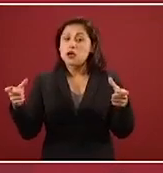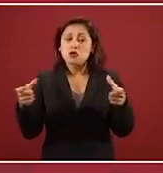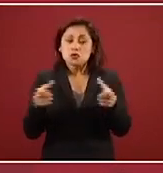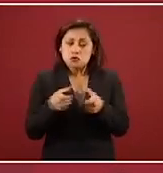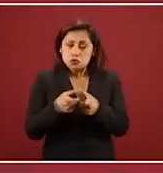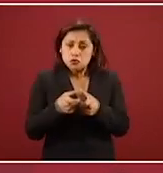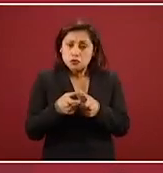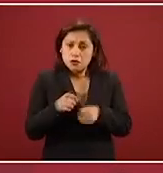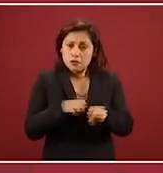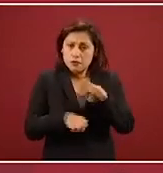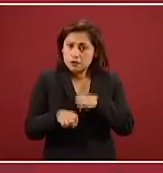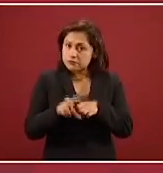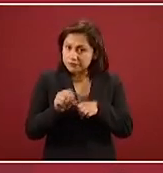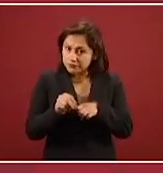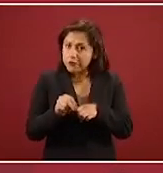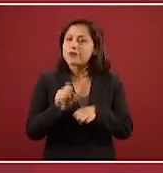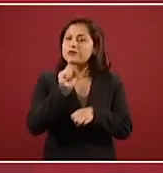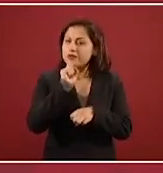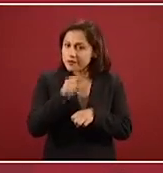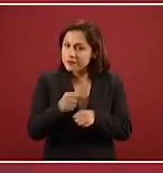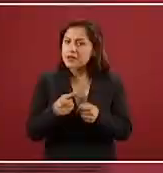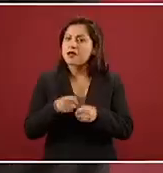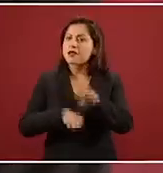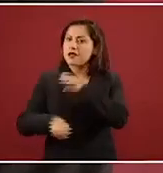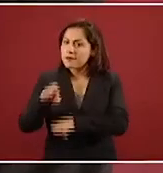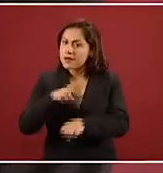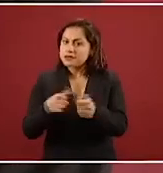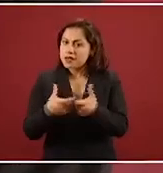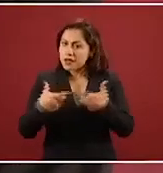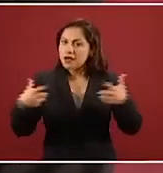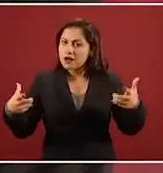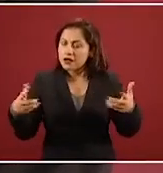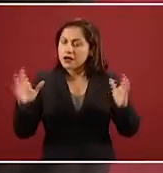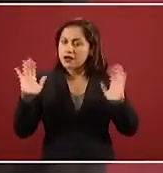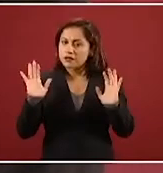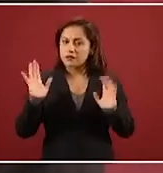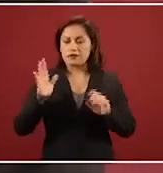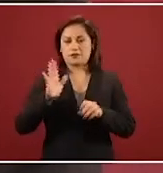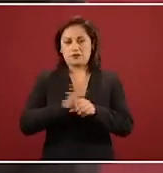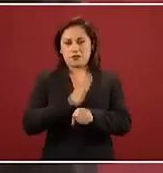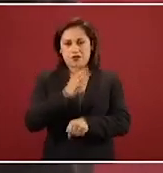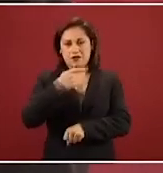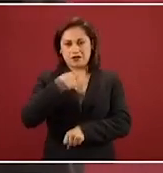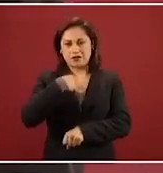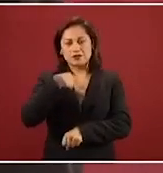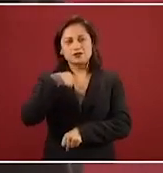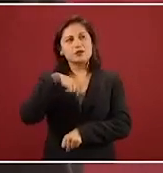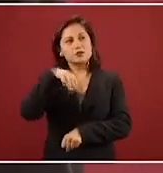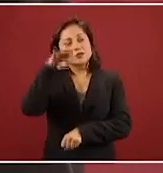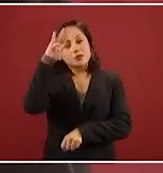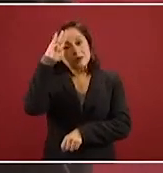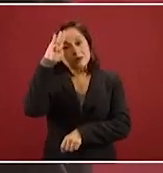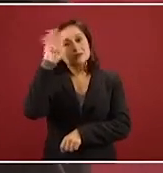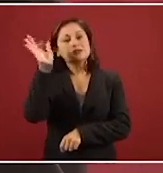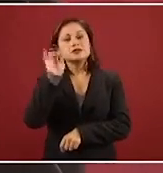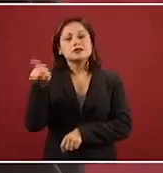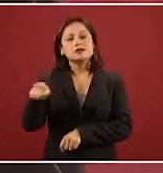empresas. Y por eso digo que a lo mejor ni siquiera lo saben